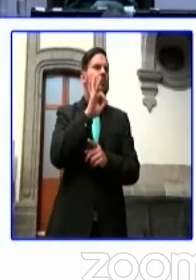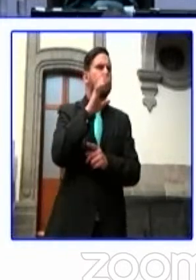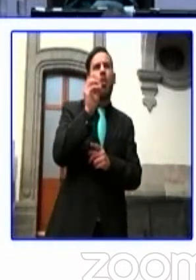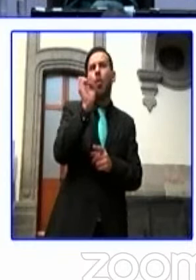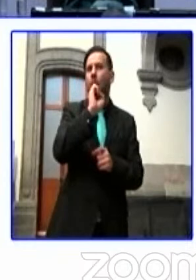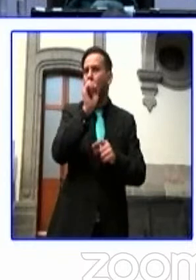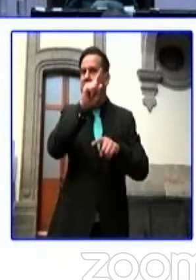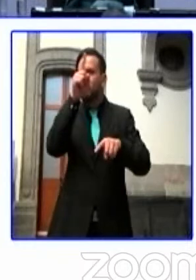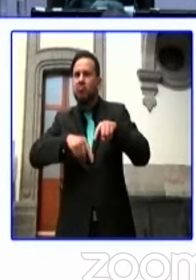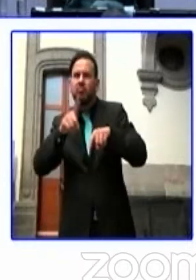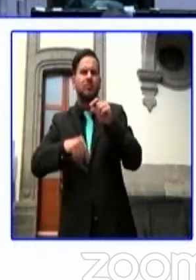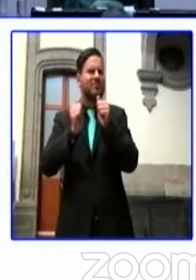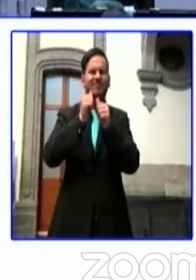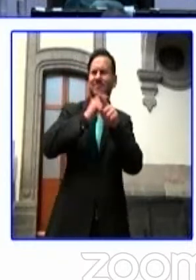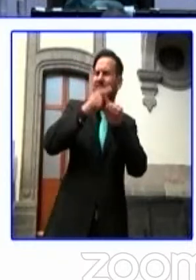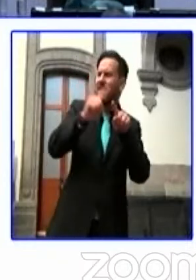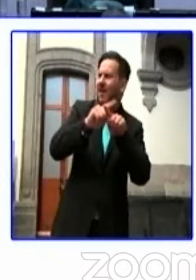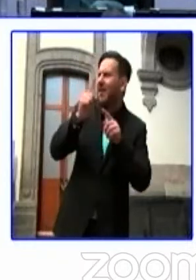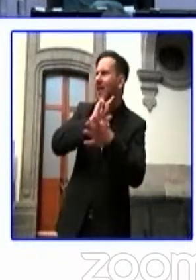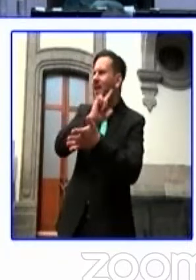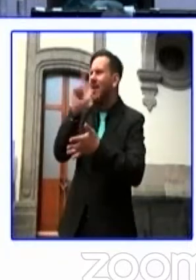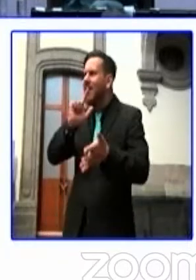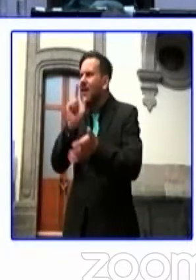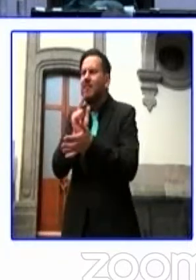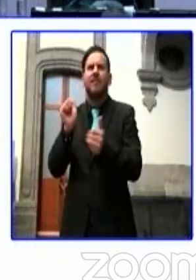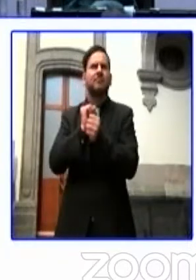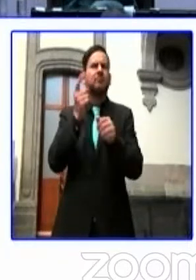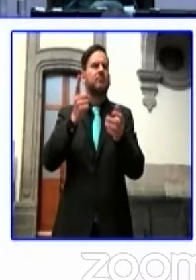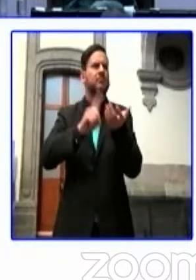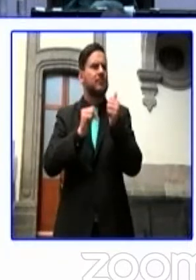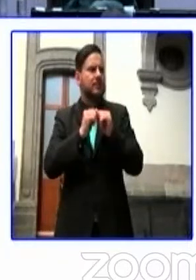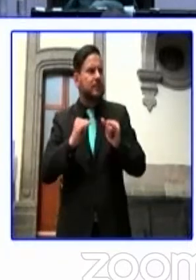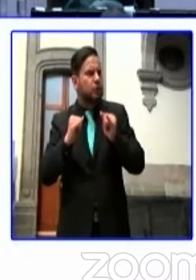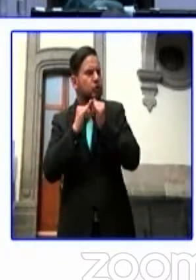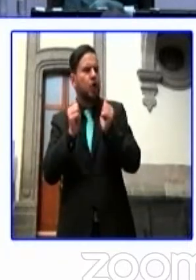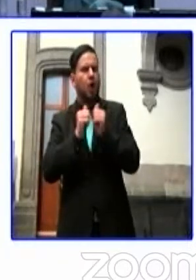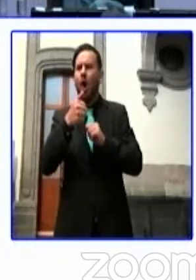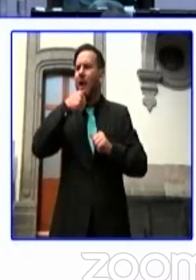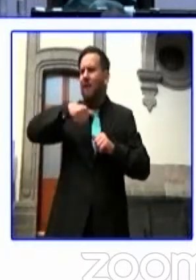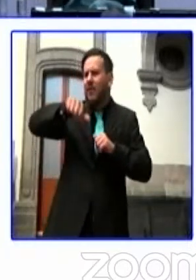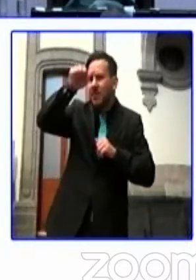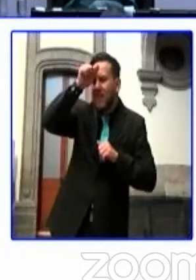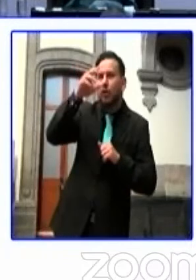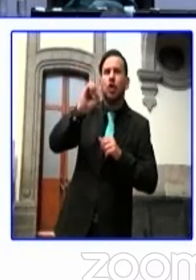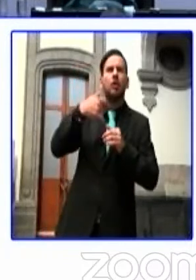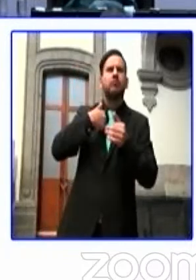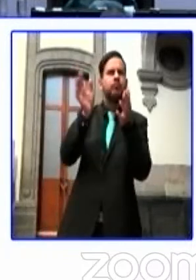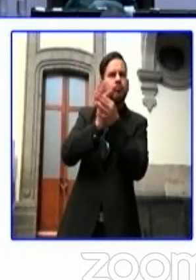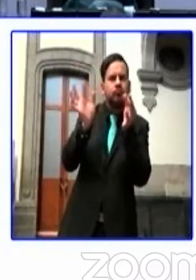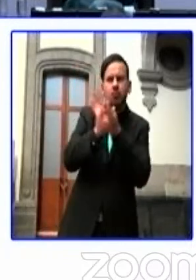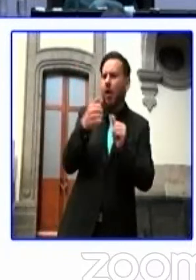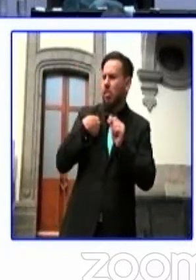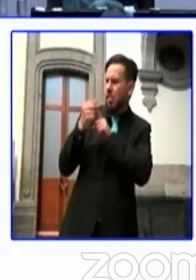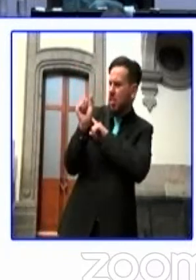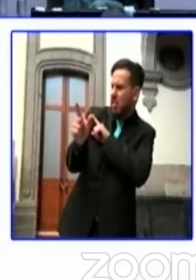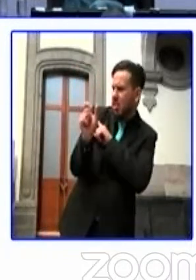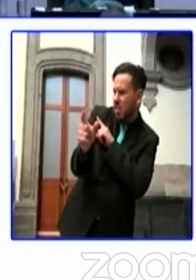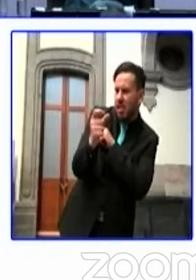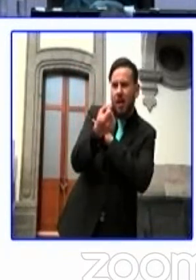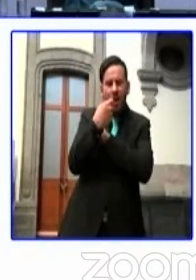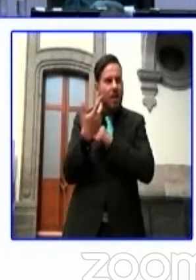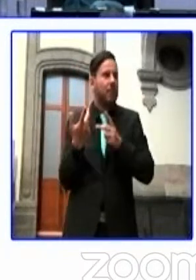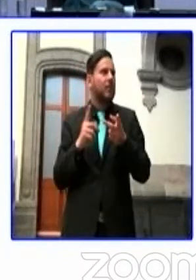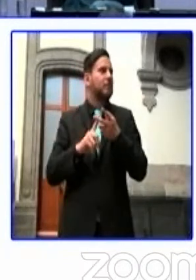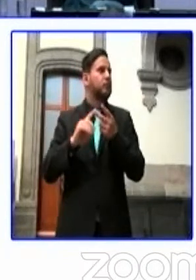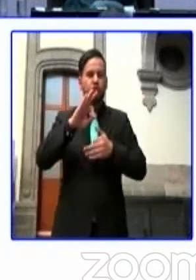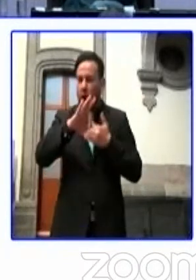eliminen todas esas leyes que permiten la institucionalización forzada, la medicalización forzada,